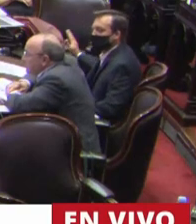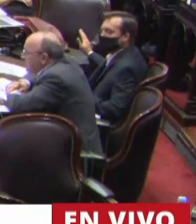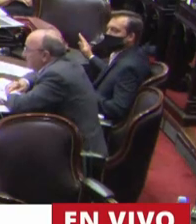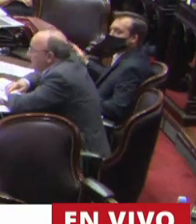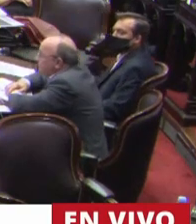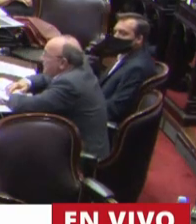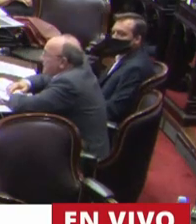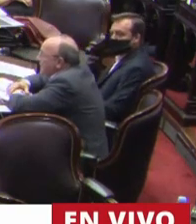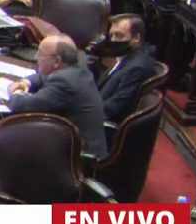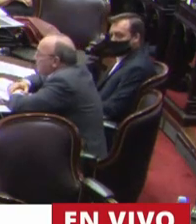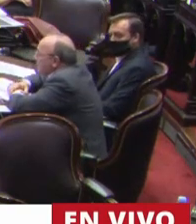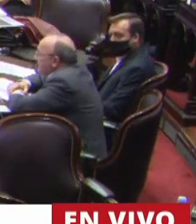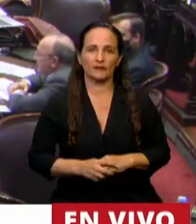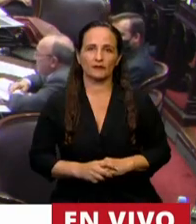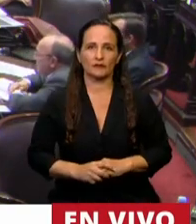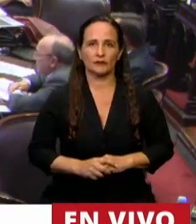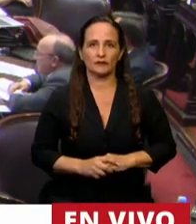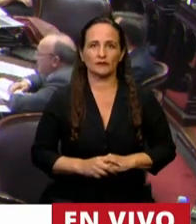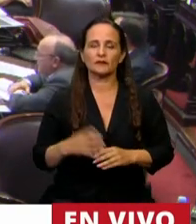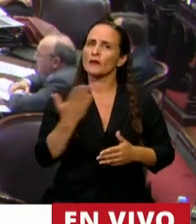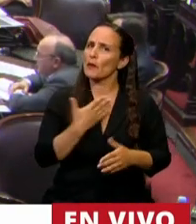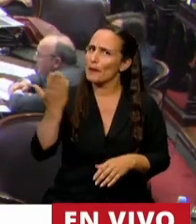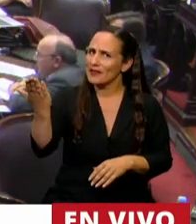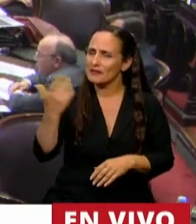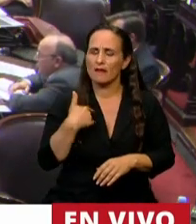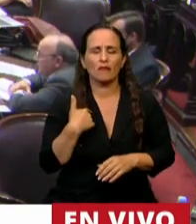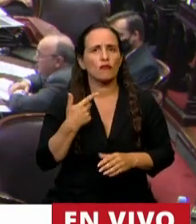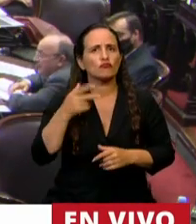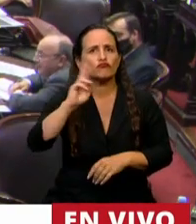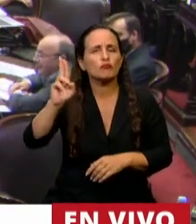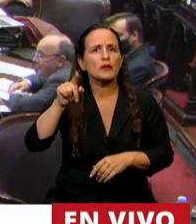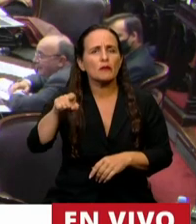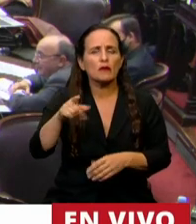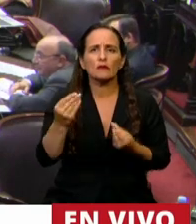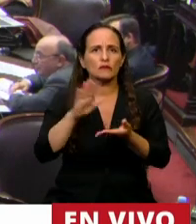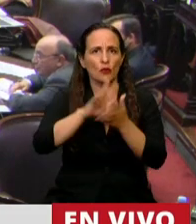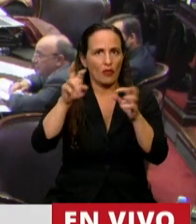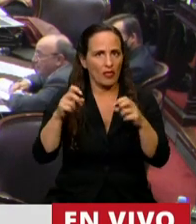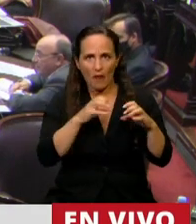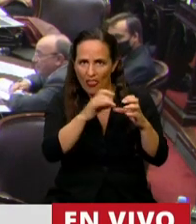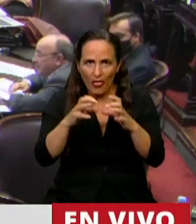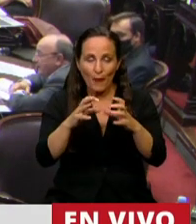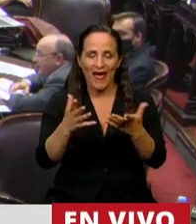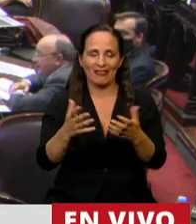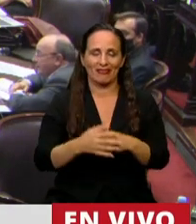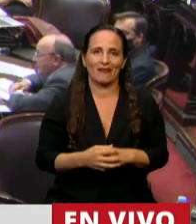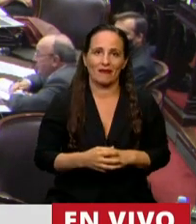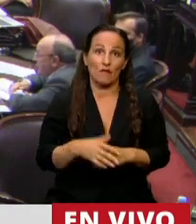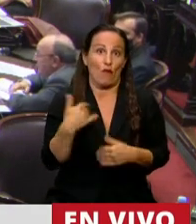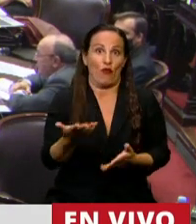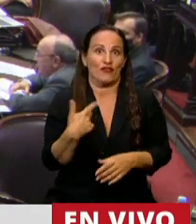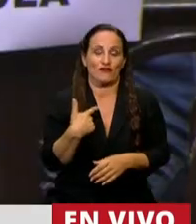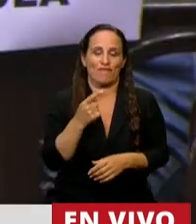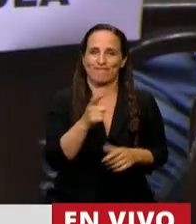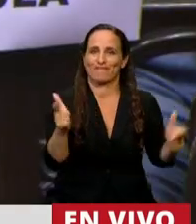Señor presidente, voy a plantear una cuestión de privilegio sobreviniente al debate, por eso no estaba planteada de antemano